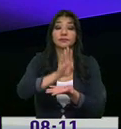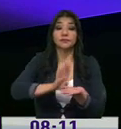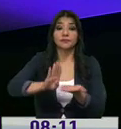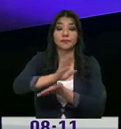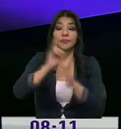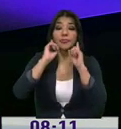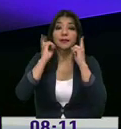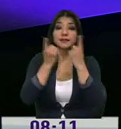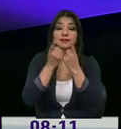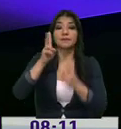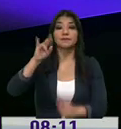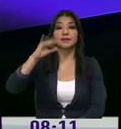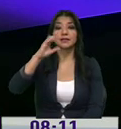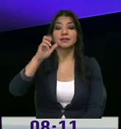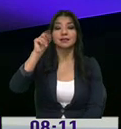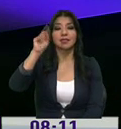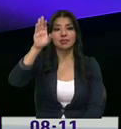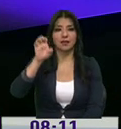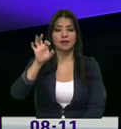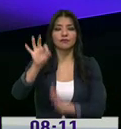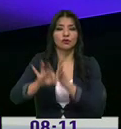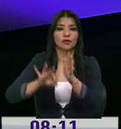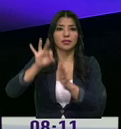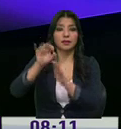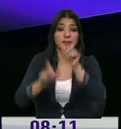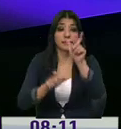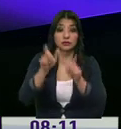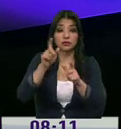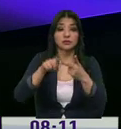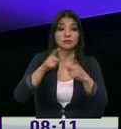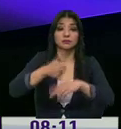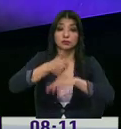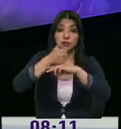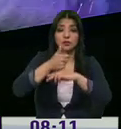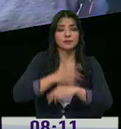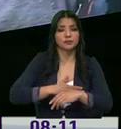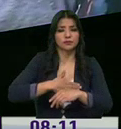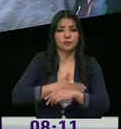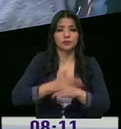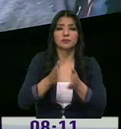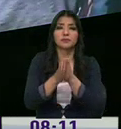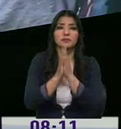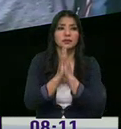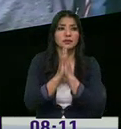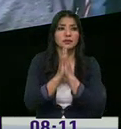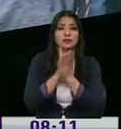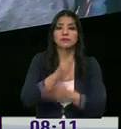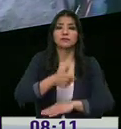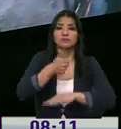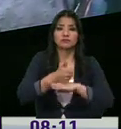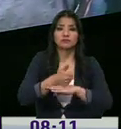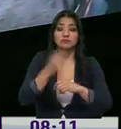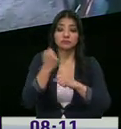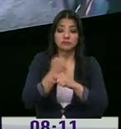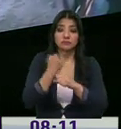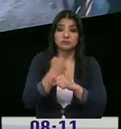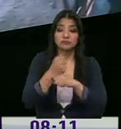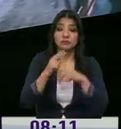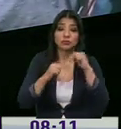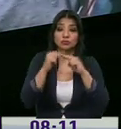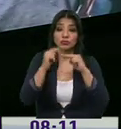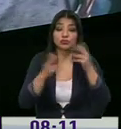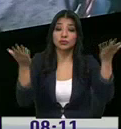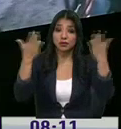Vicente, esto es en la Florida Alta. Los vecinos, autoridades, por favor, les solicitan a ustedes que se concluya con los trabajos de la construcción